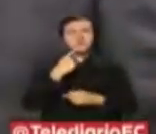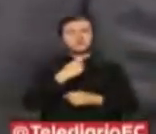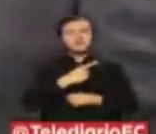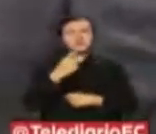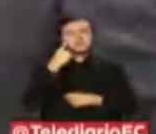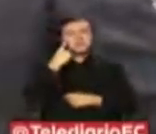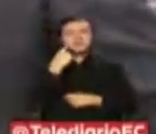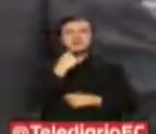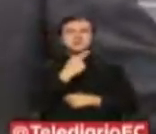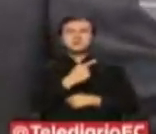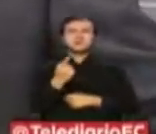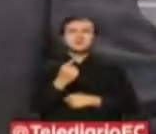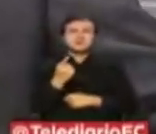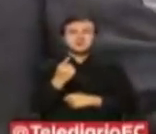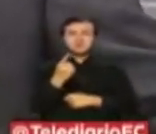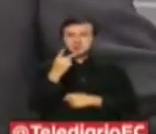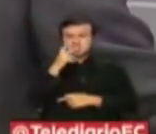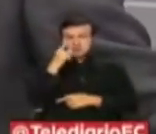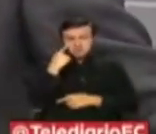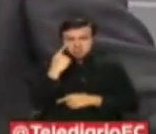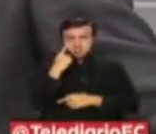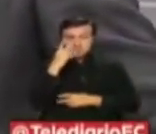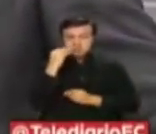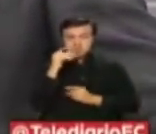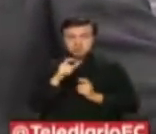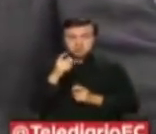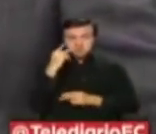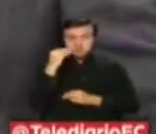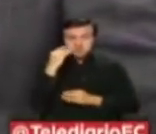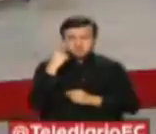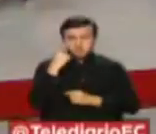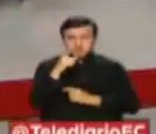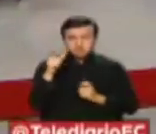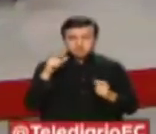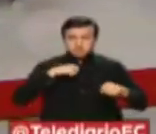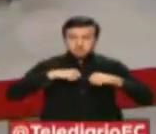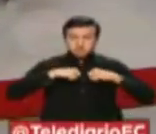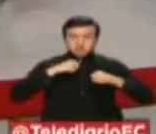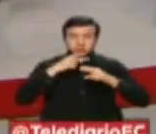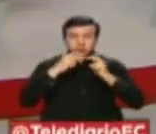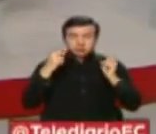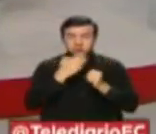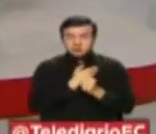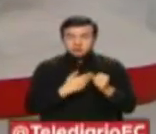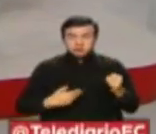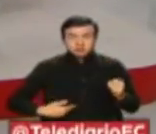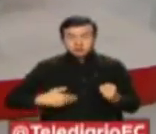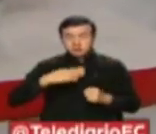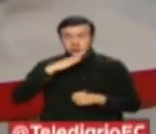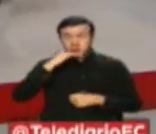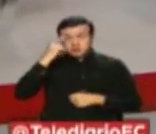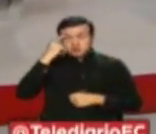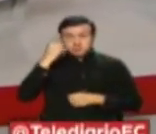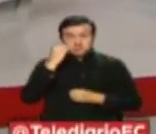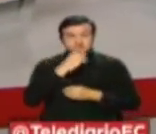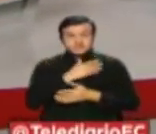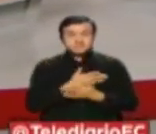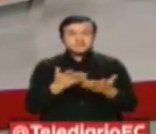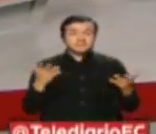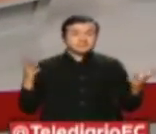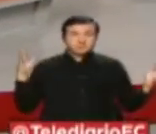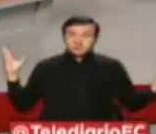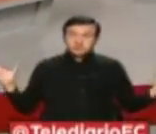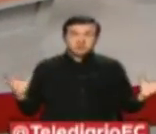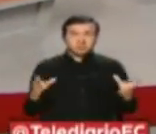porque es evidente que muchas personas respaldan la gestión del ex presidente rafael correa si no